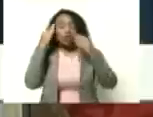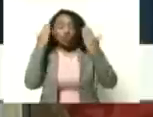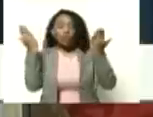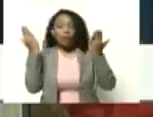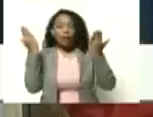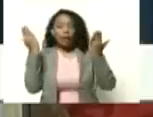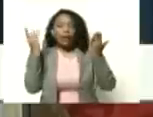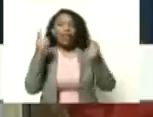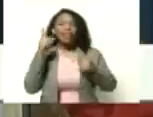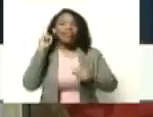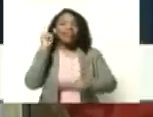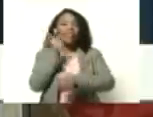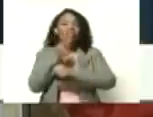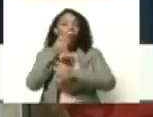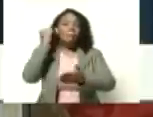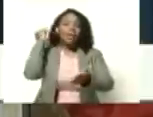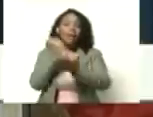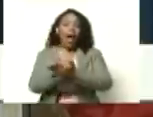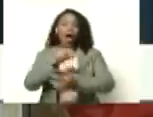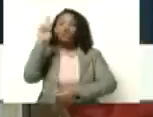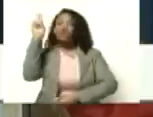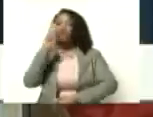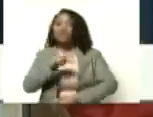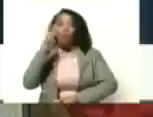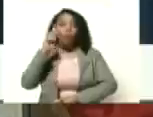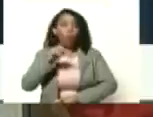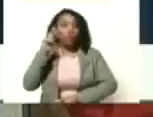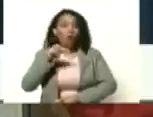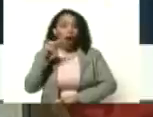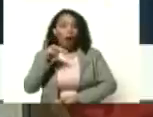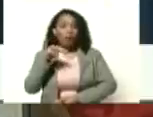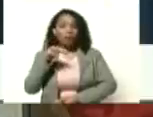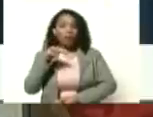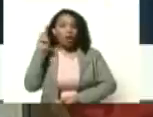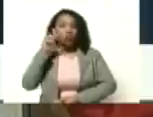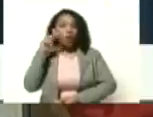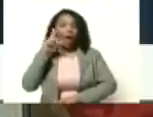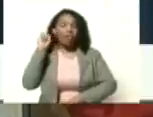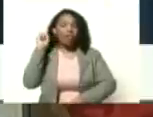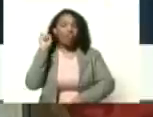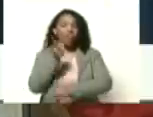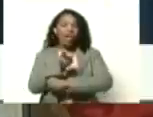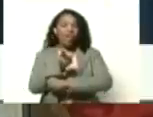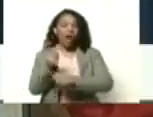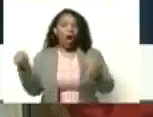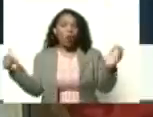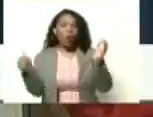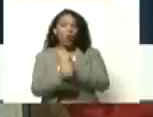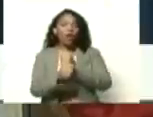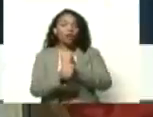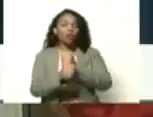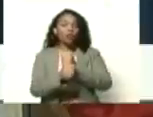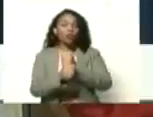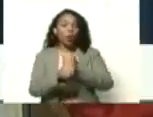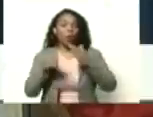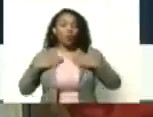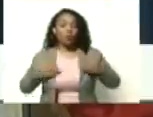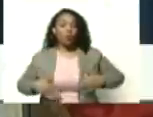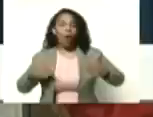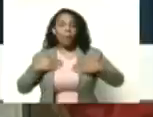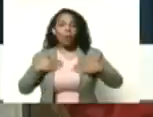cadáver nunca nunca deberá encontrarse oído con esto